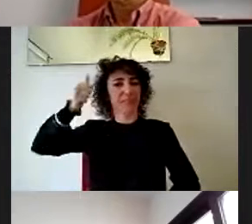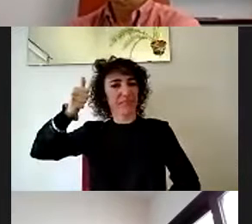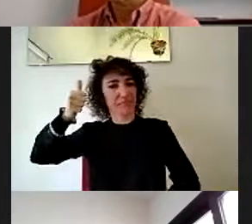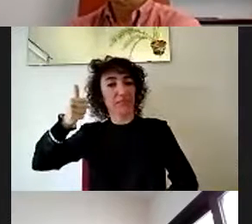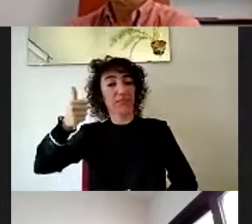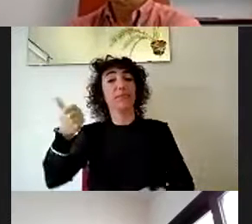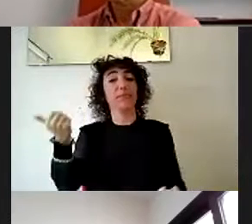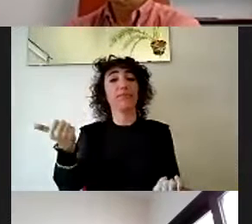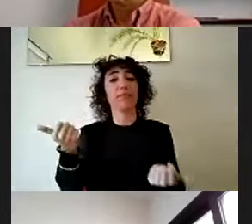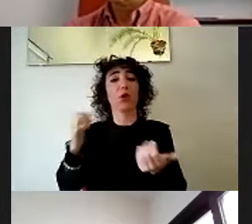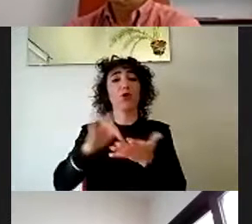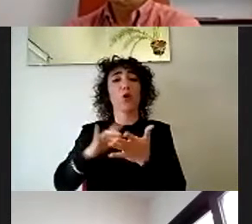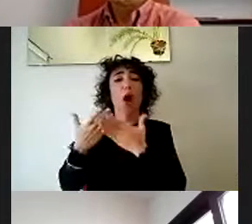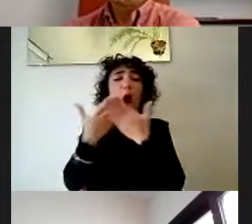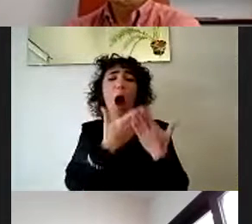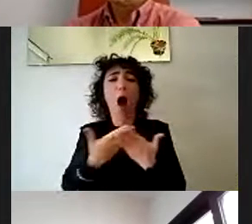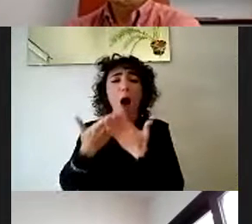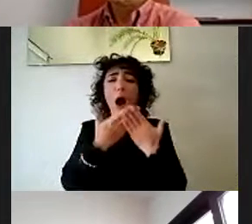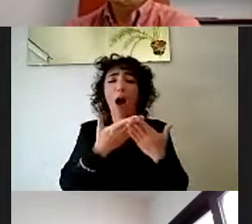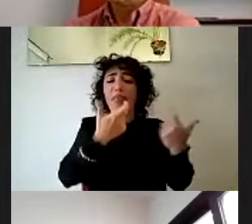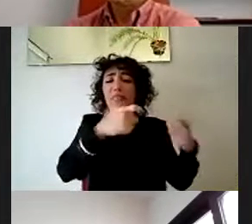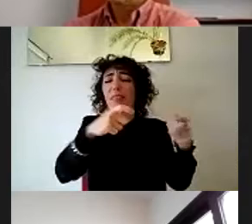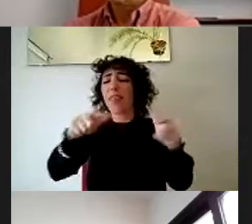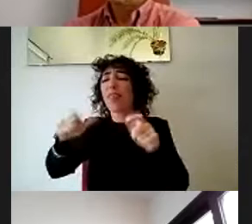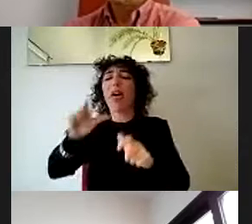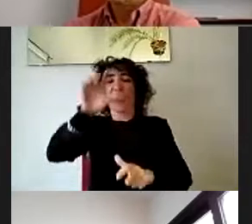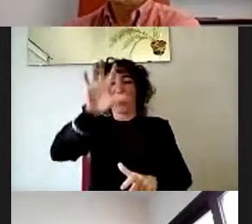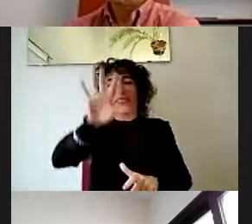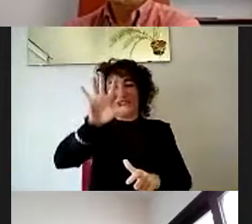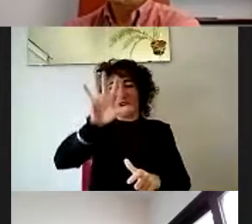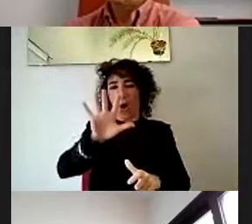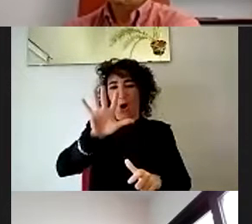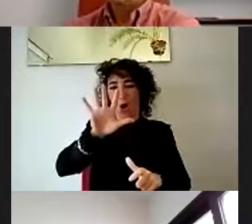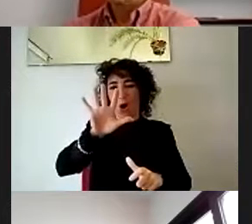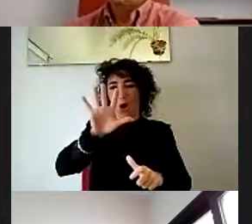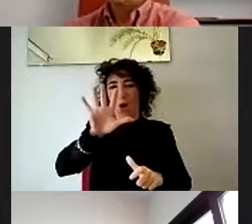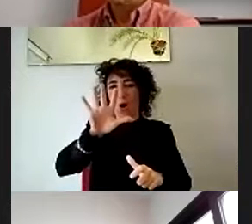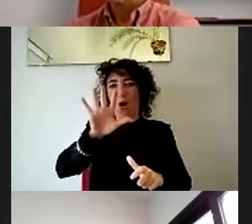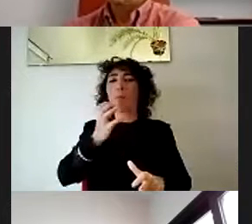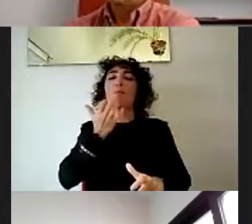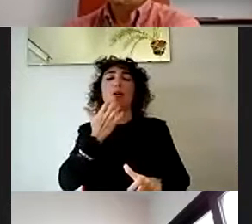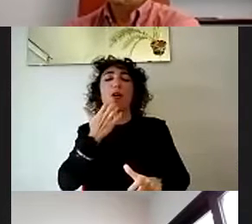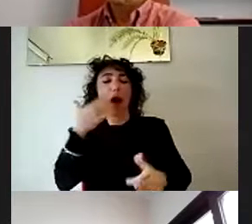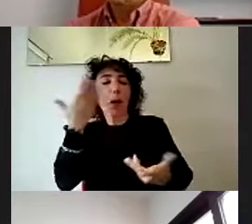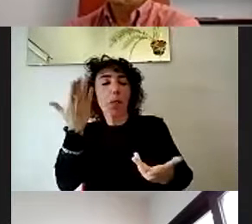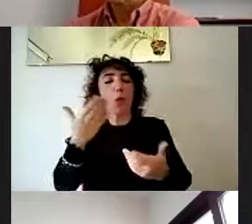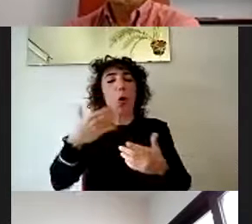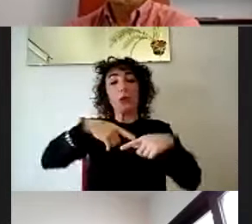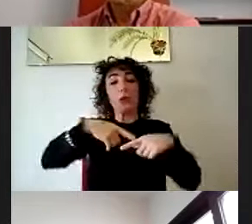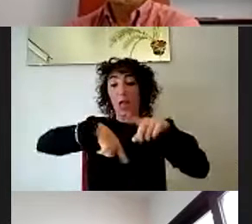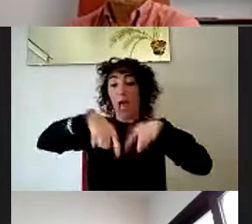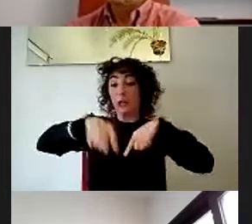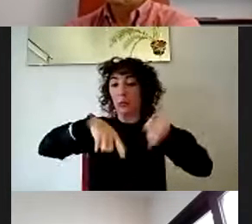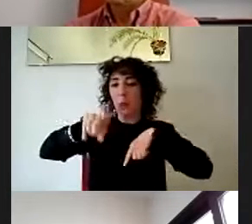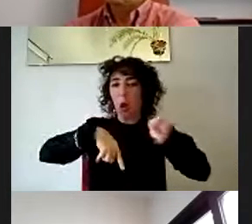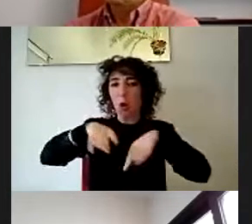Lo que se ha estudiado ha sido 5 sectores. Y va a haber distintas medidas, por ejemplo, en transporte, que se está